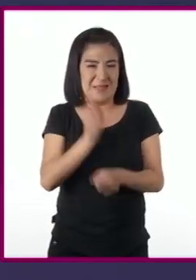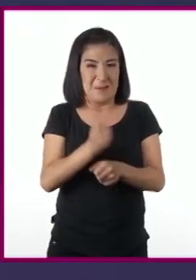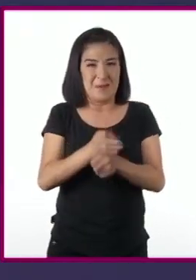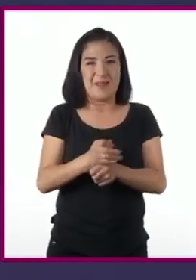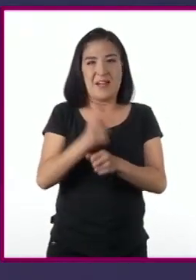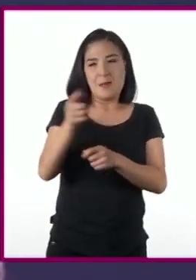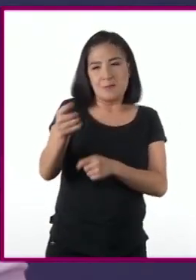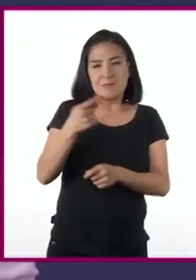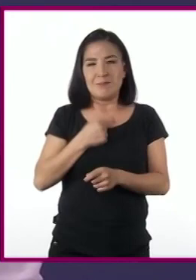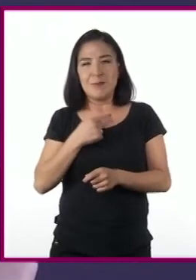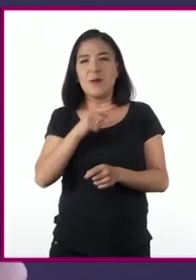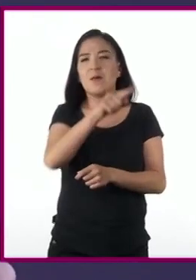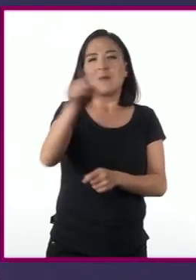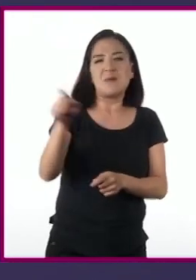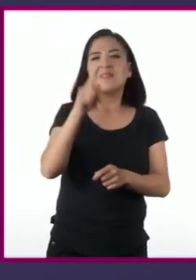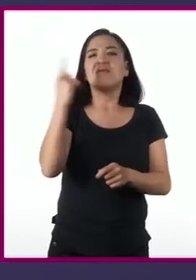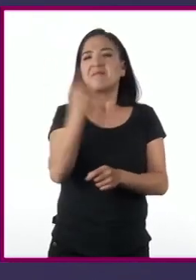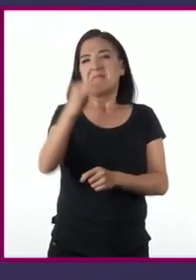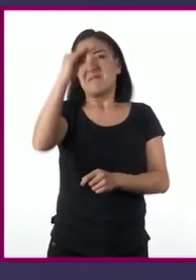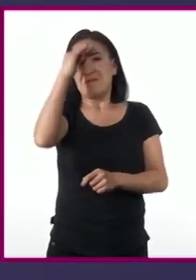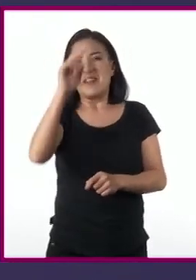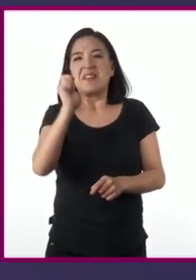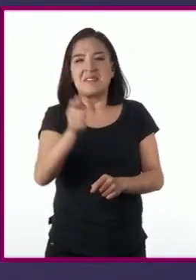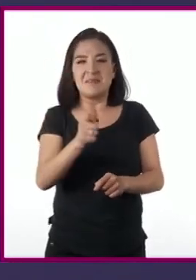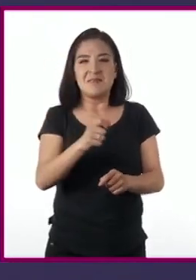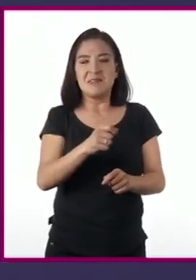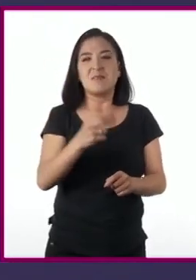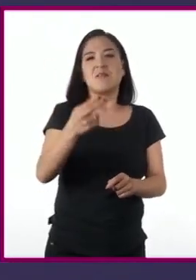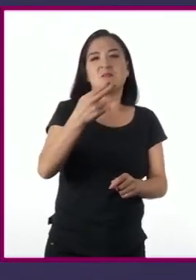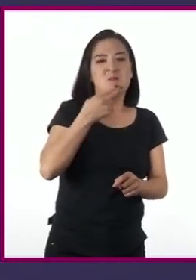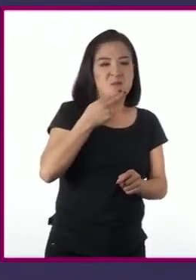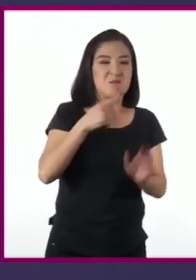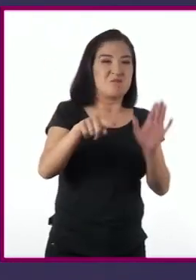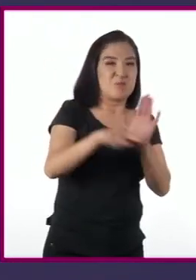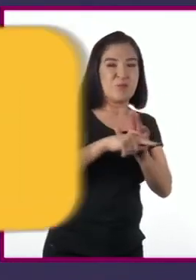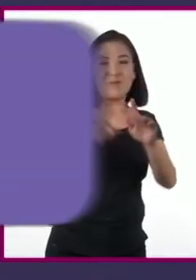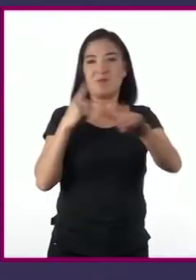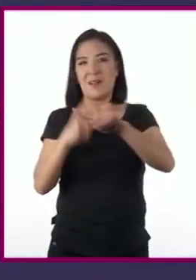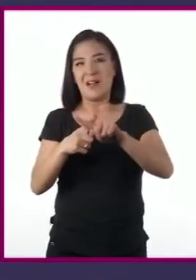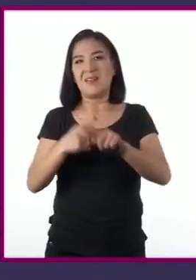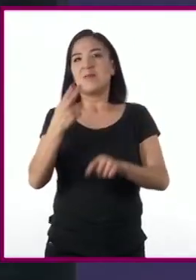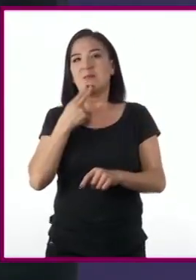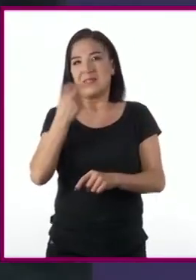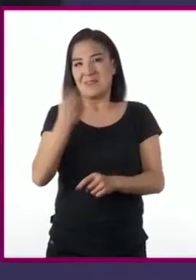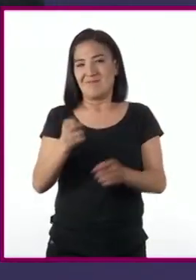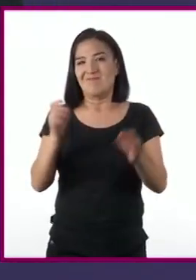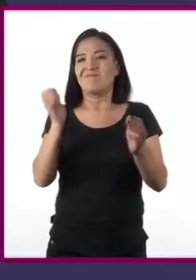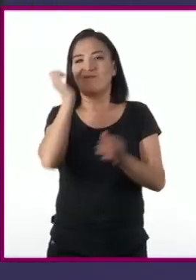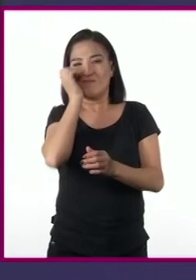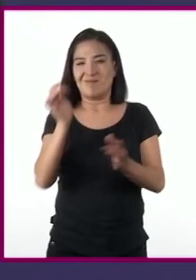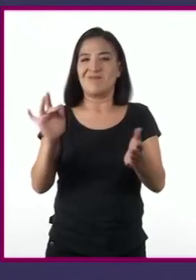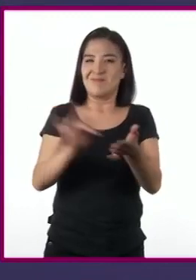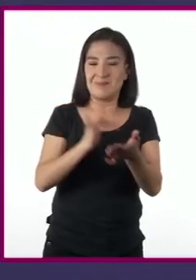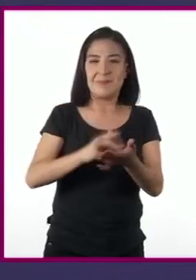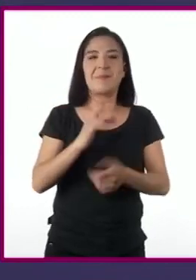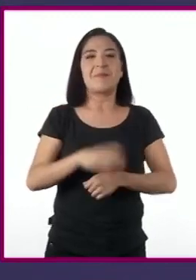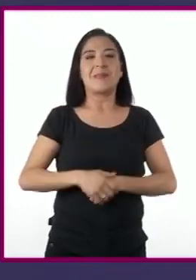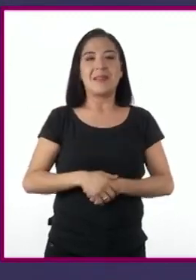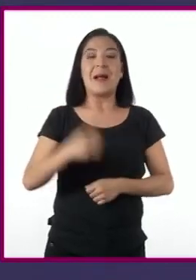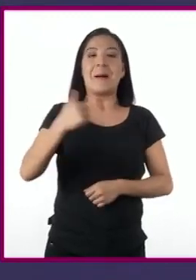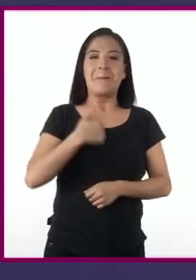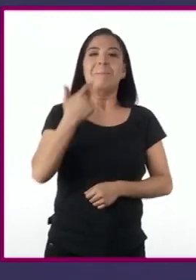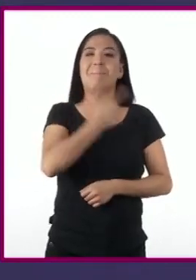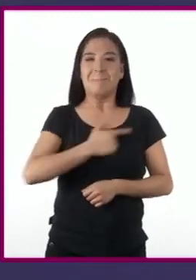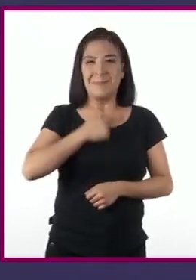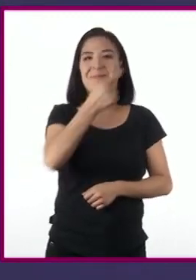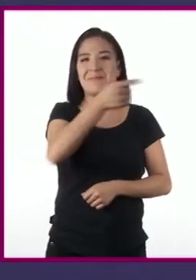nosotros, ¿qué piensan ustedes de los pros y contras del uso del celular? Me da gusto saber que hemos